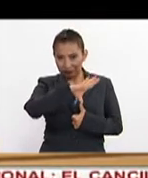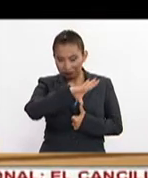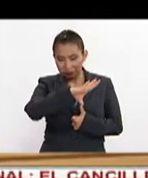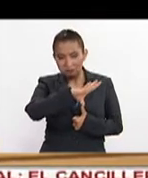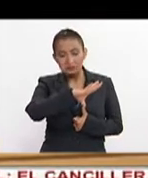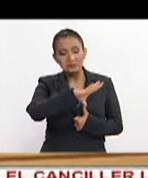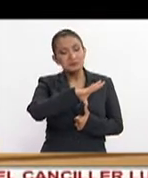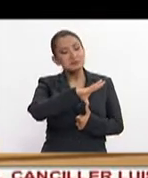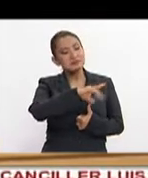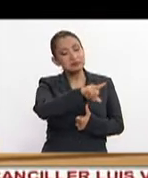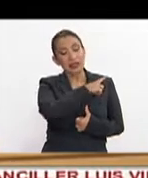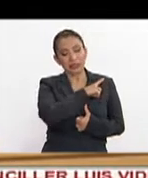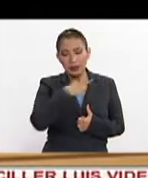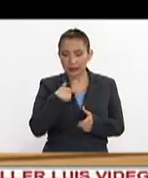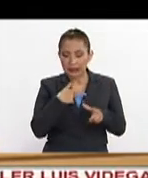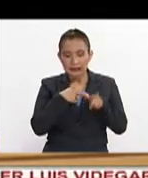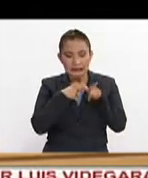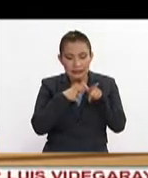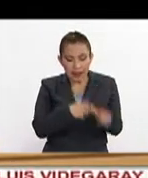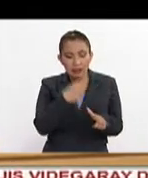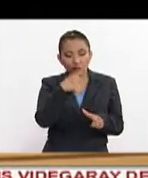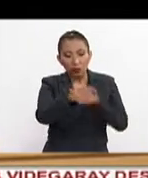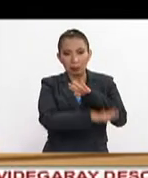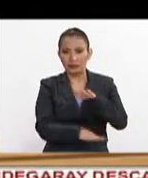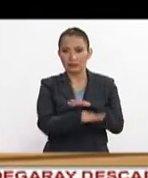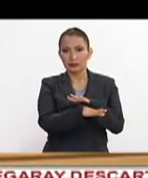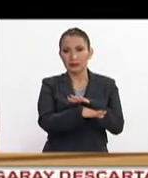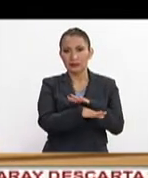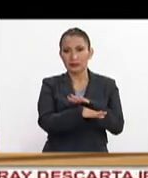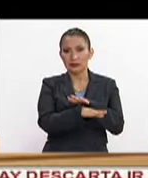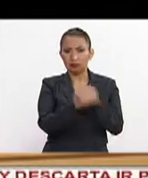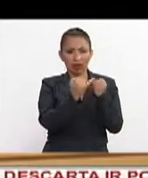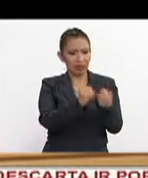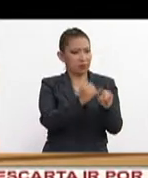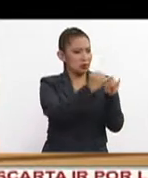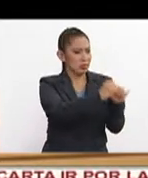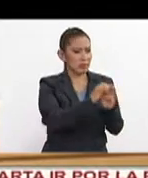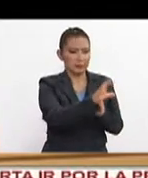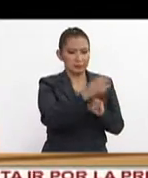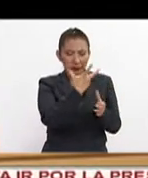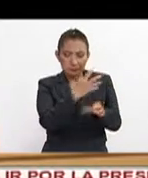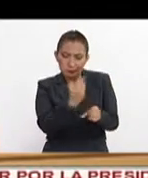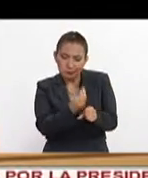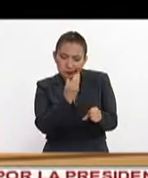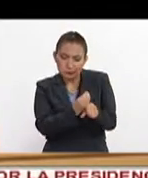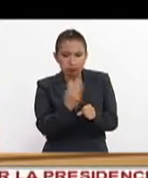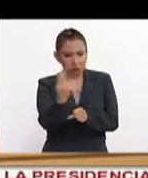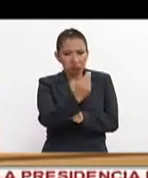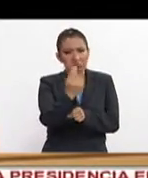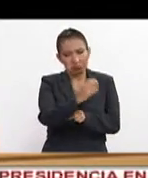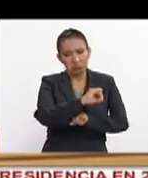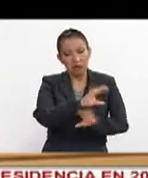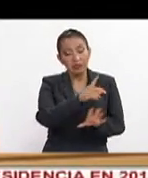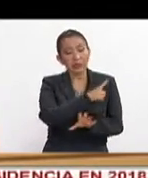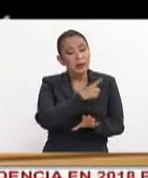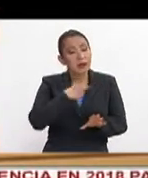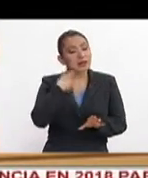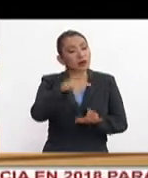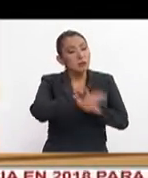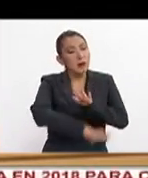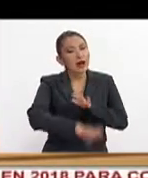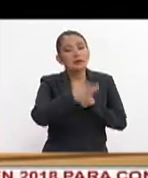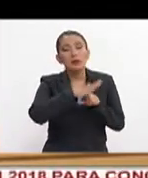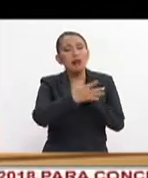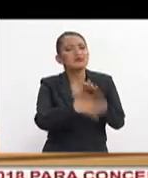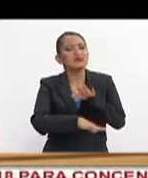Norte debe mantener su esencia, con independencia de los ajustes que hagamos, debe mantener su esencia. ¿Y cuál